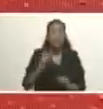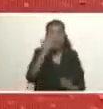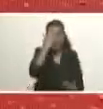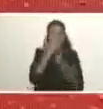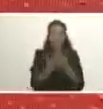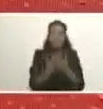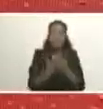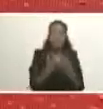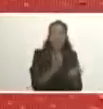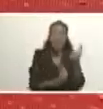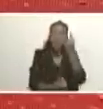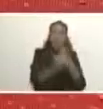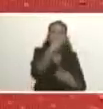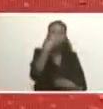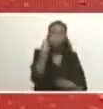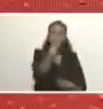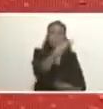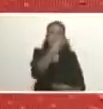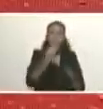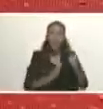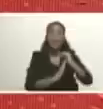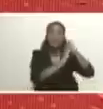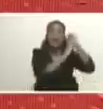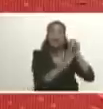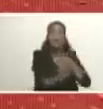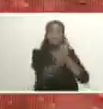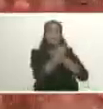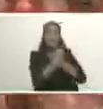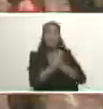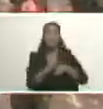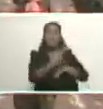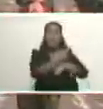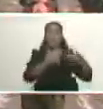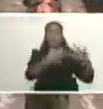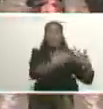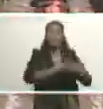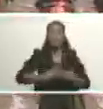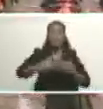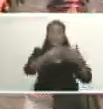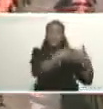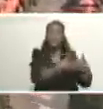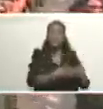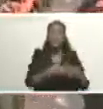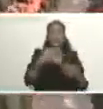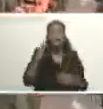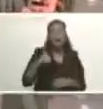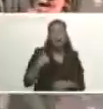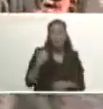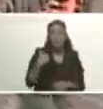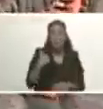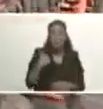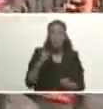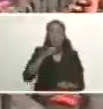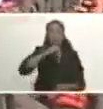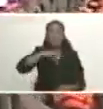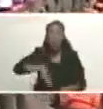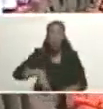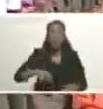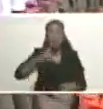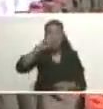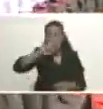al capitalismo neoliberal que pretende imponer el gobierno de los Estados Unidos. Es propicia esta ocasión histórica y de